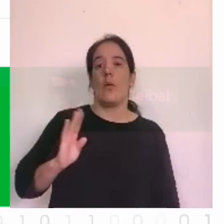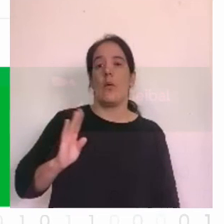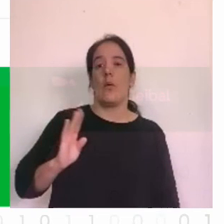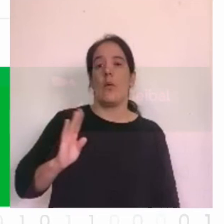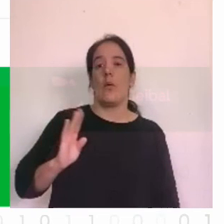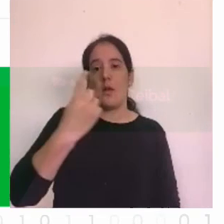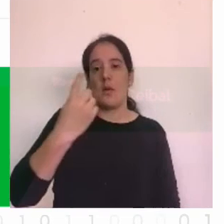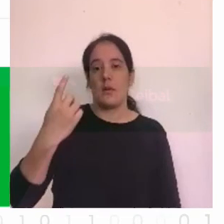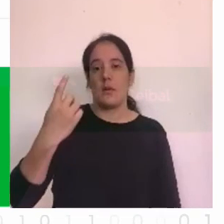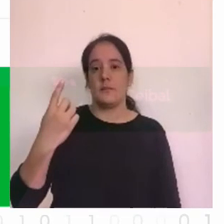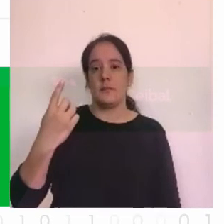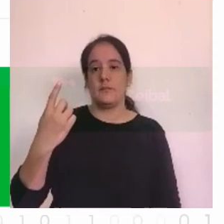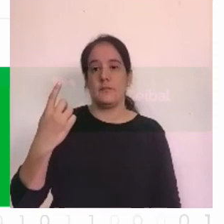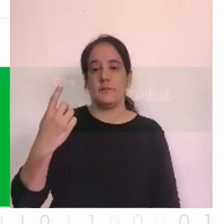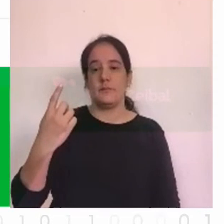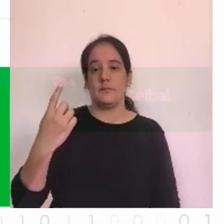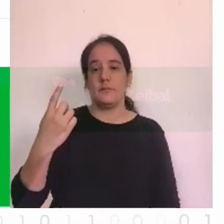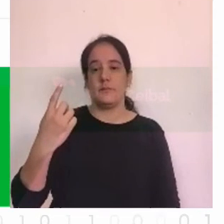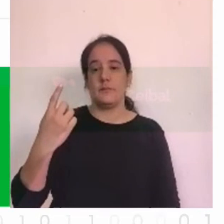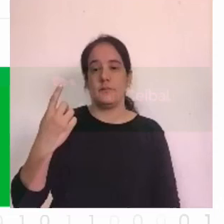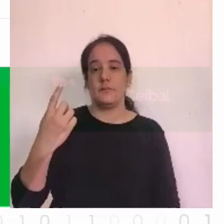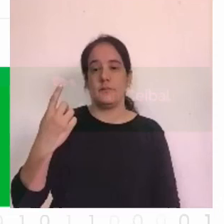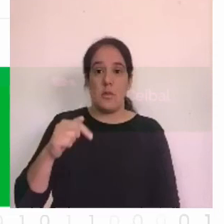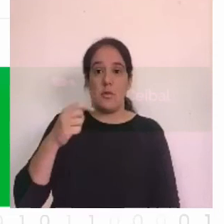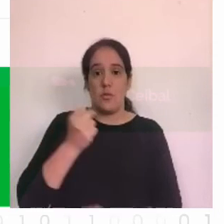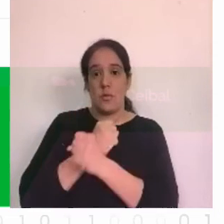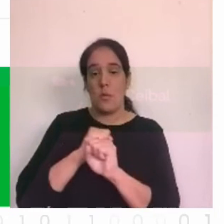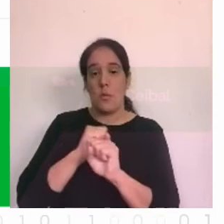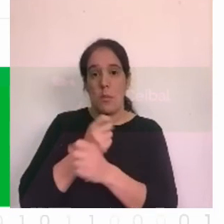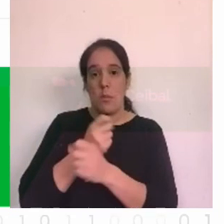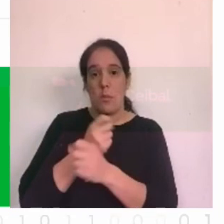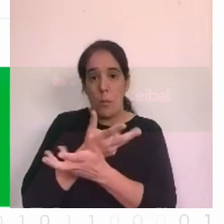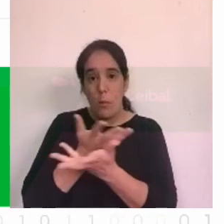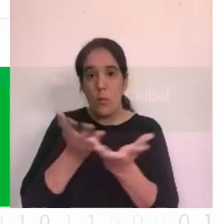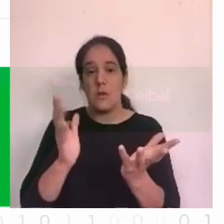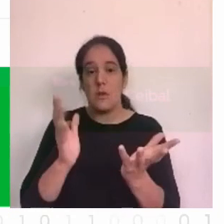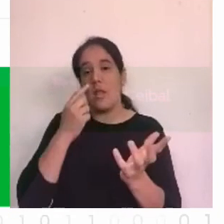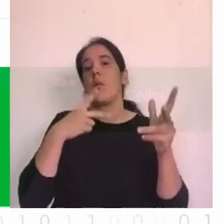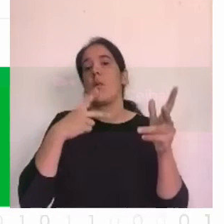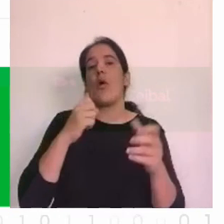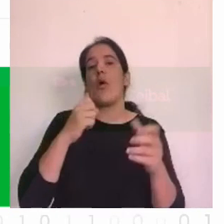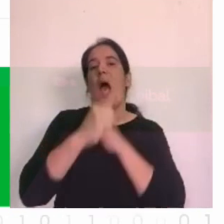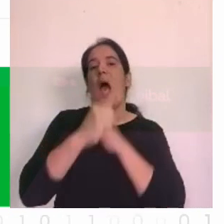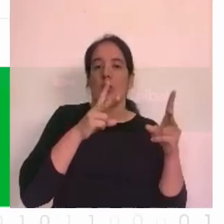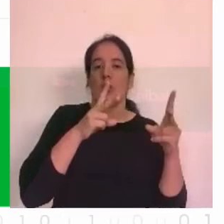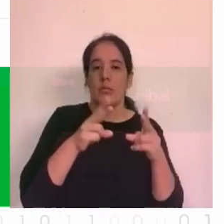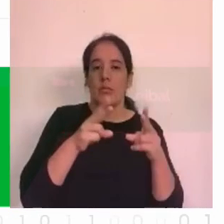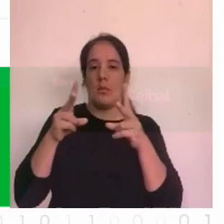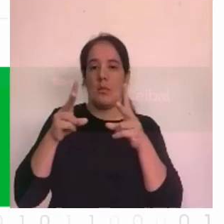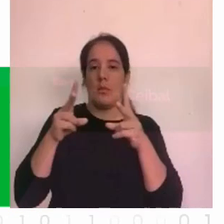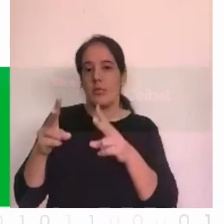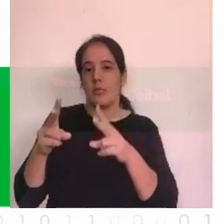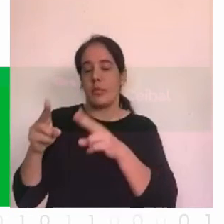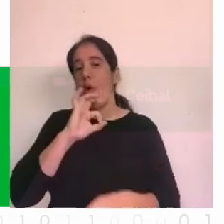Y esto, a su vez, se podría generar para distintos tramos de edad y para trabajadores de distintas características